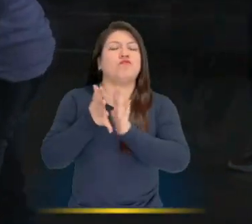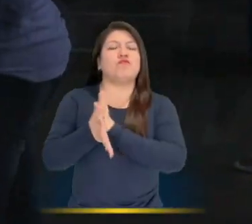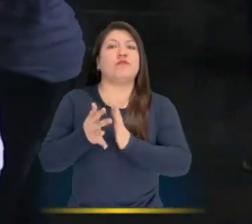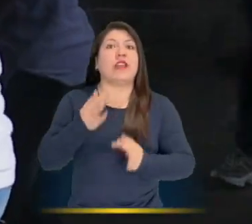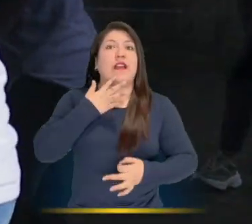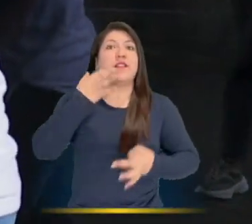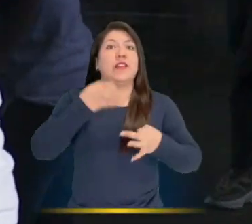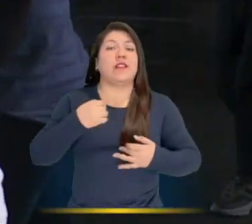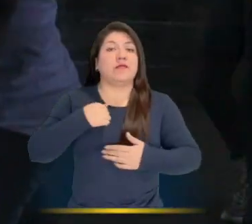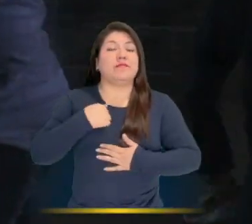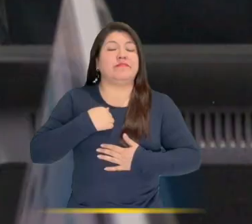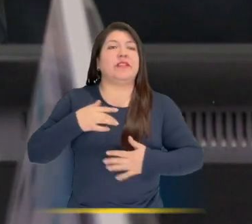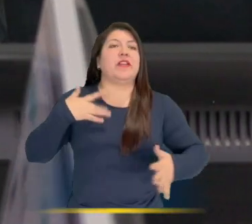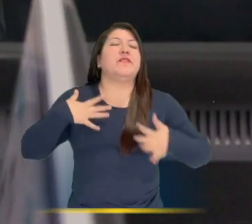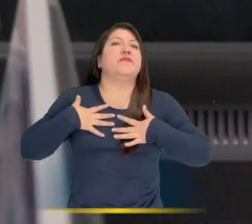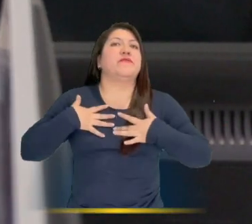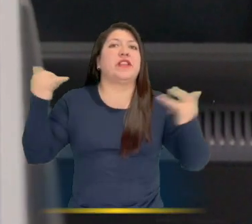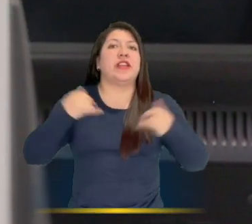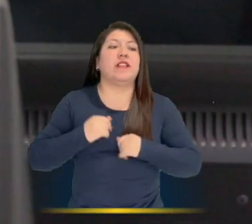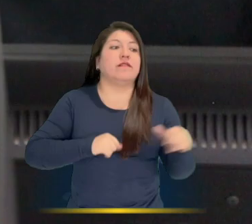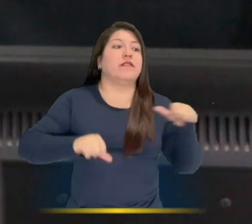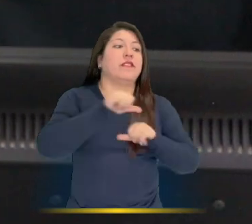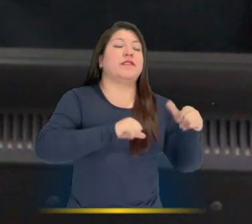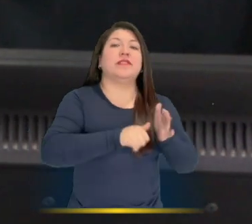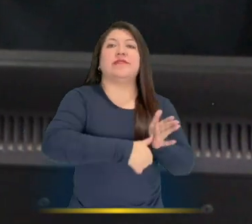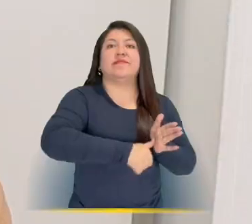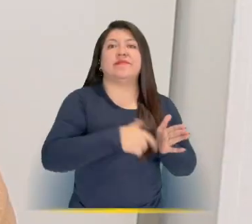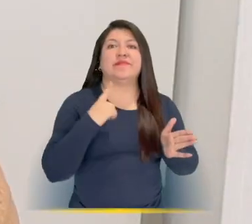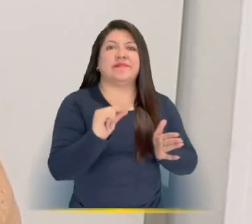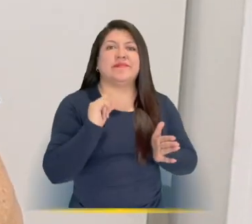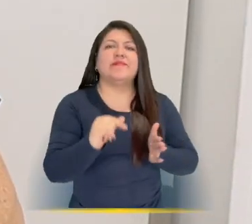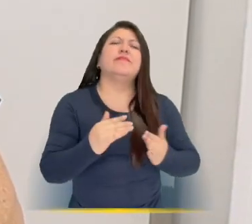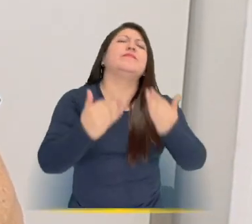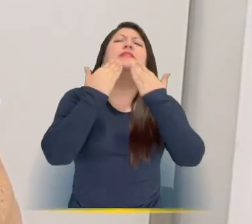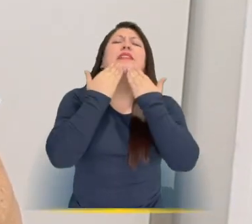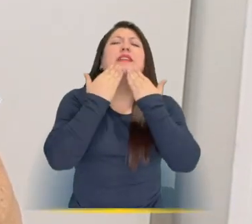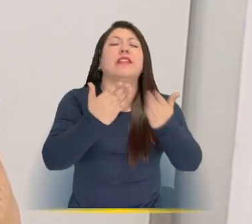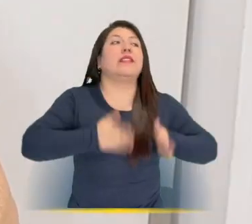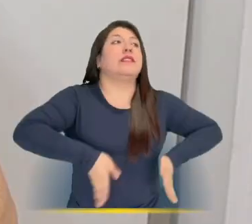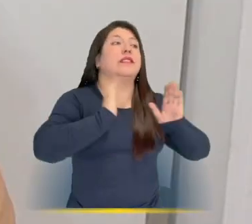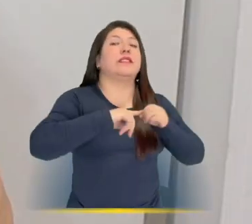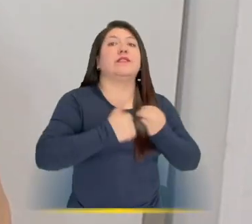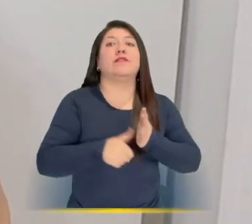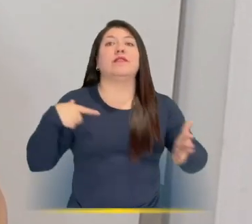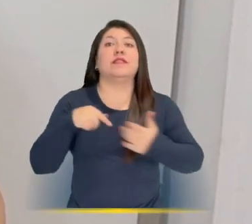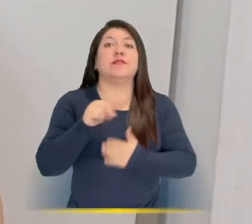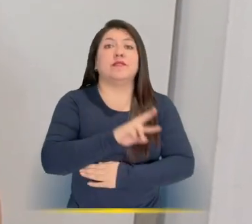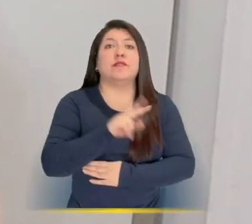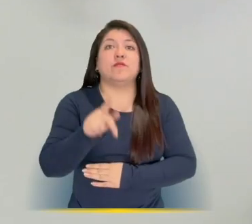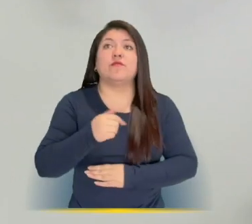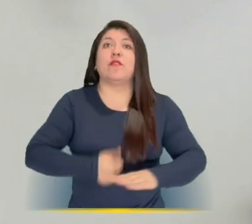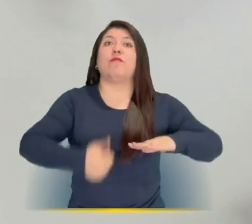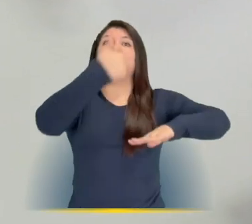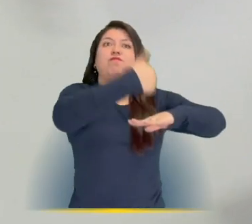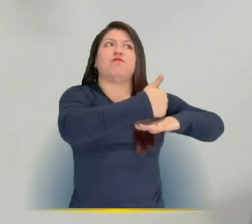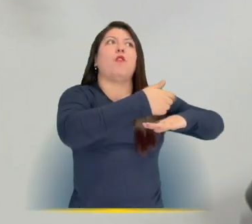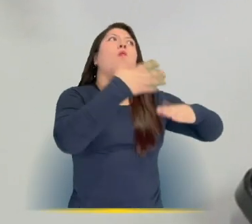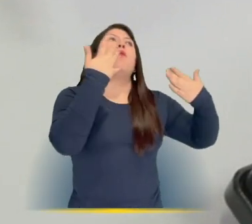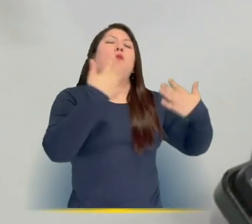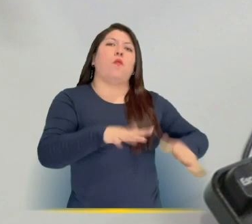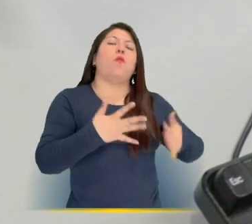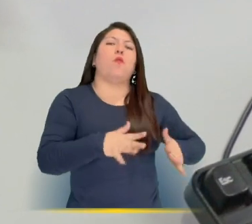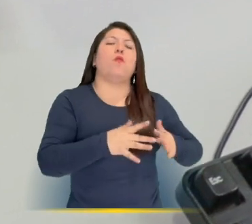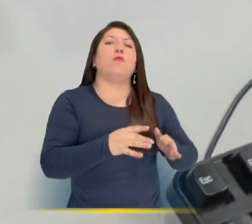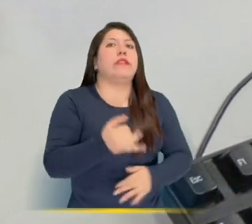Quiero contarles que estoy muy feliz porque vine a hacer el trámite de mi cédula digital. Agradecerle a la Registraduría del Siglo XXI, al registrador,